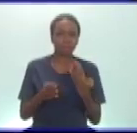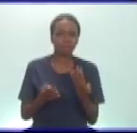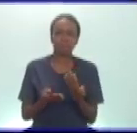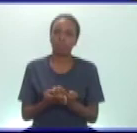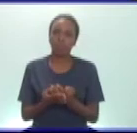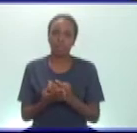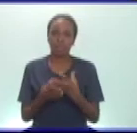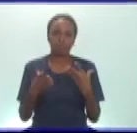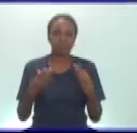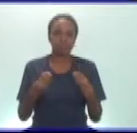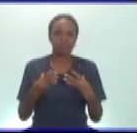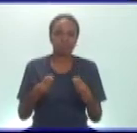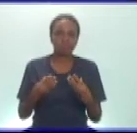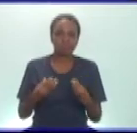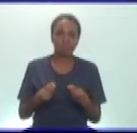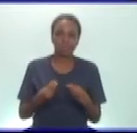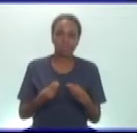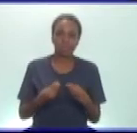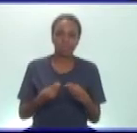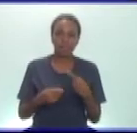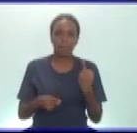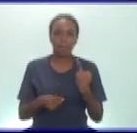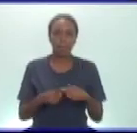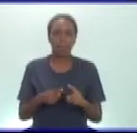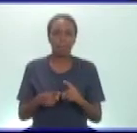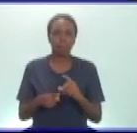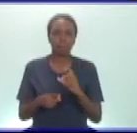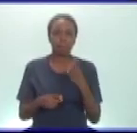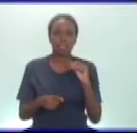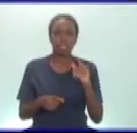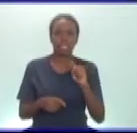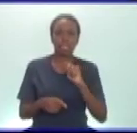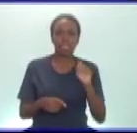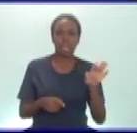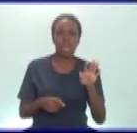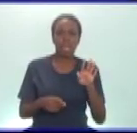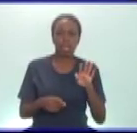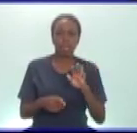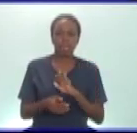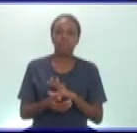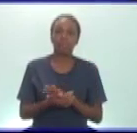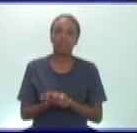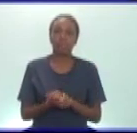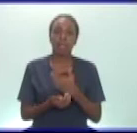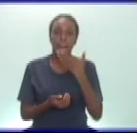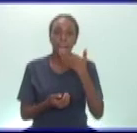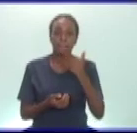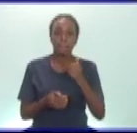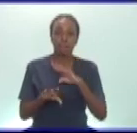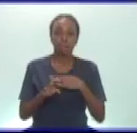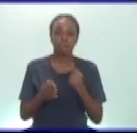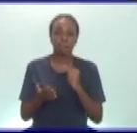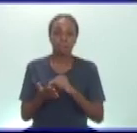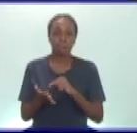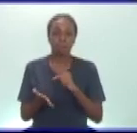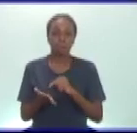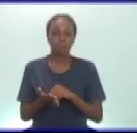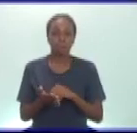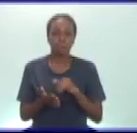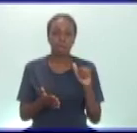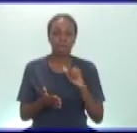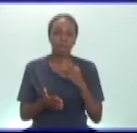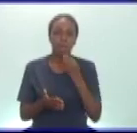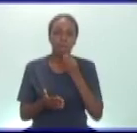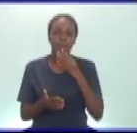se pueden determinar. Con decir complemento circunstancial, usted tiene la totalidad de sus puntos, pero si sabe clasificarlo, bueno, lo puede hacer